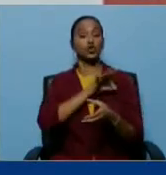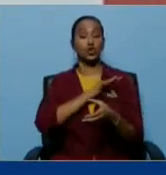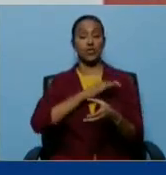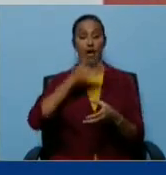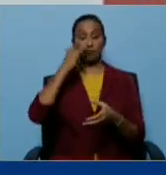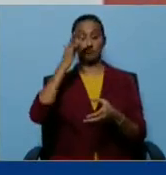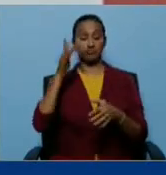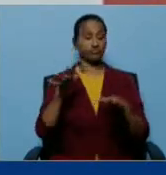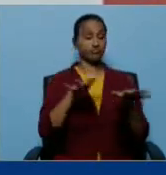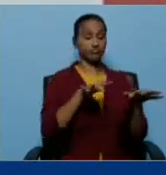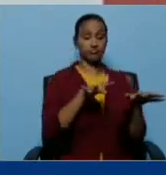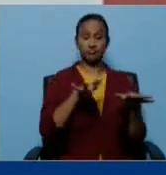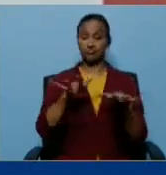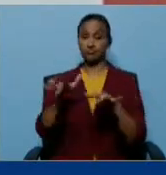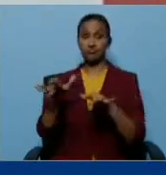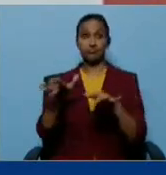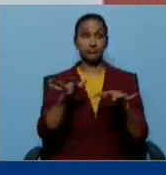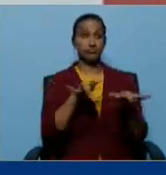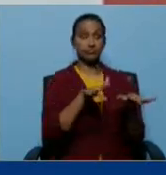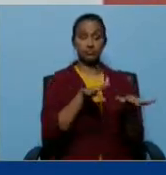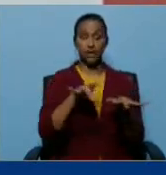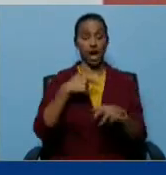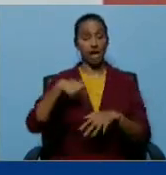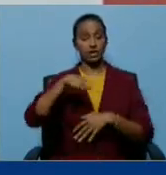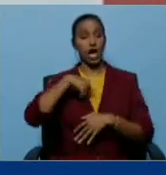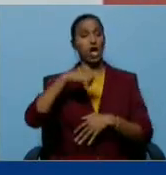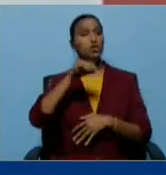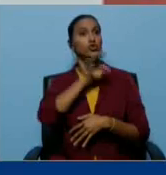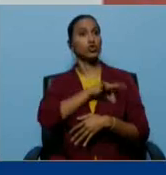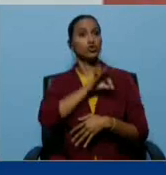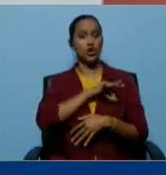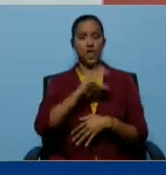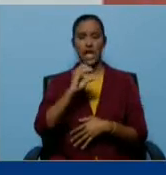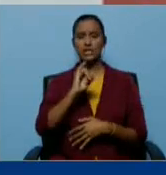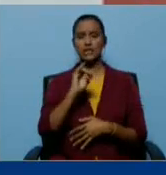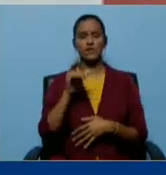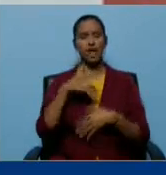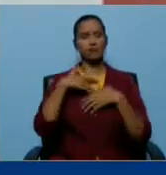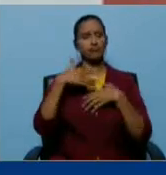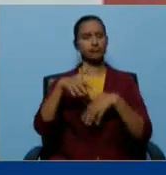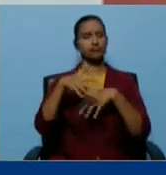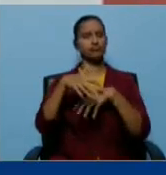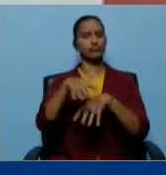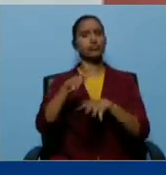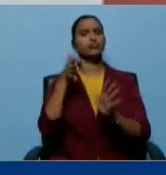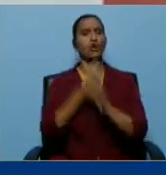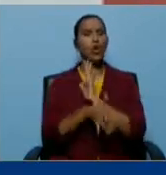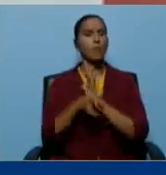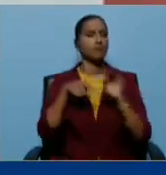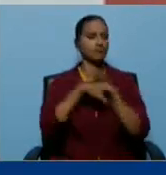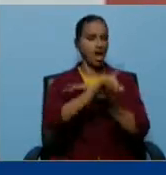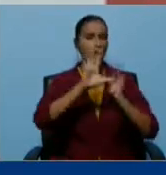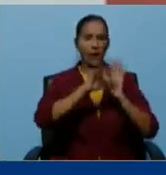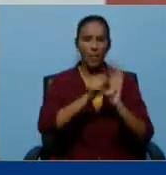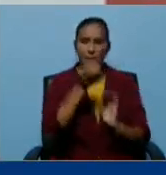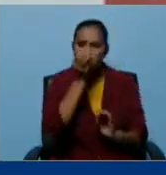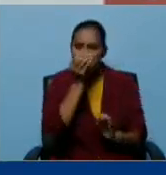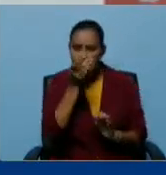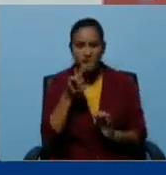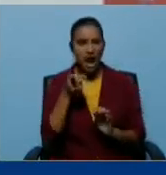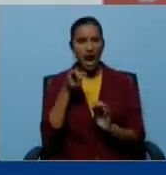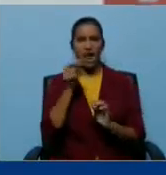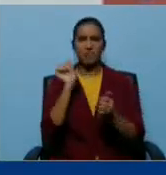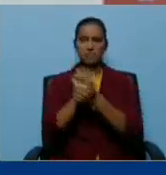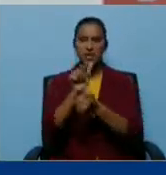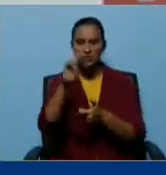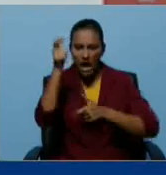sociedad civil en la calle derrocando a Chávez en el 2002, la sociedad civil protestando, asaltando el Palacio de Miraflores. La Venezuela